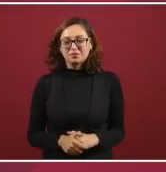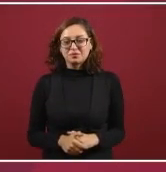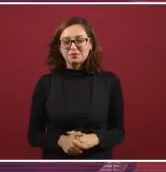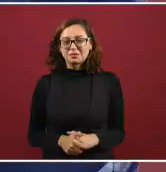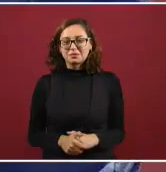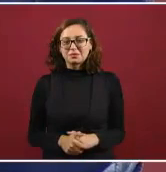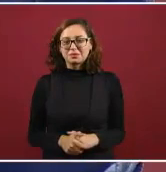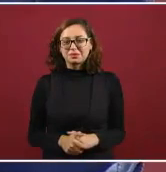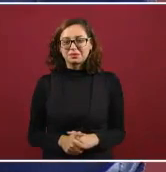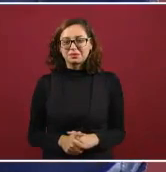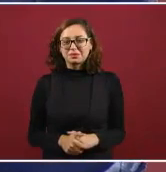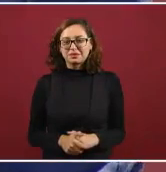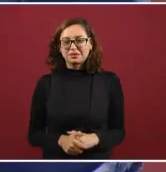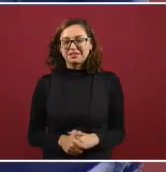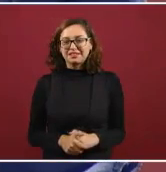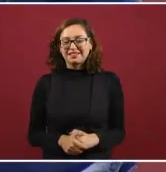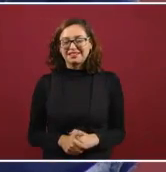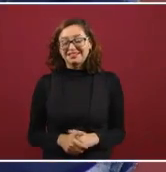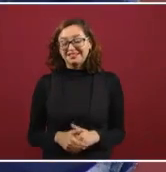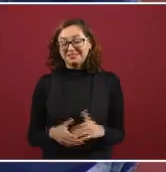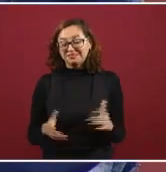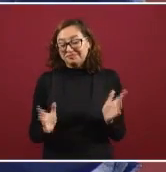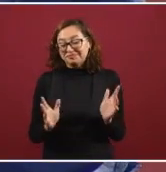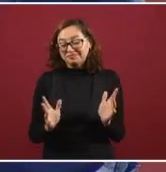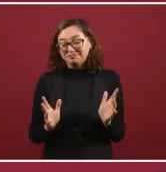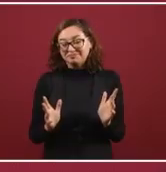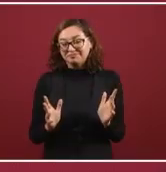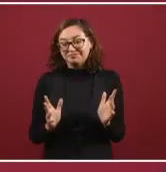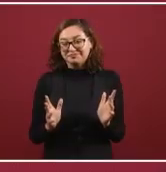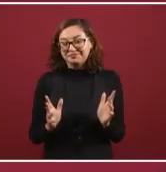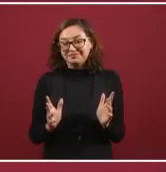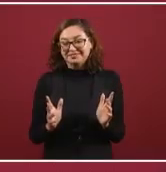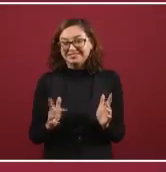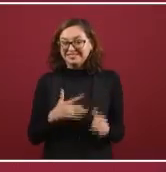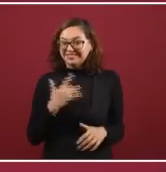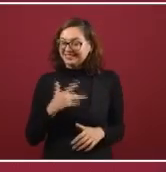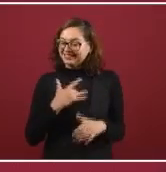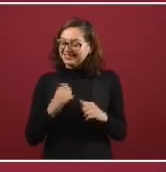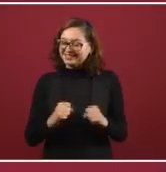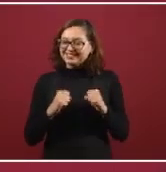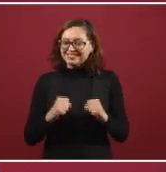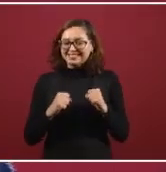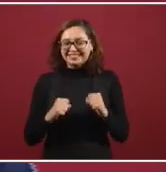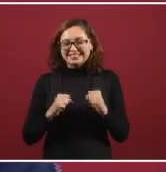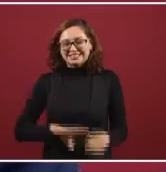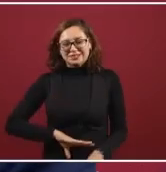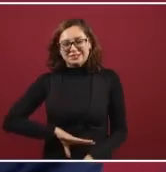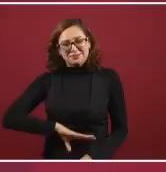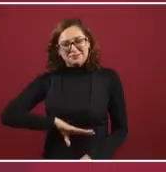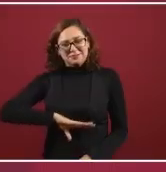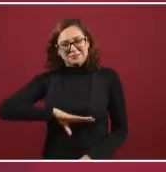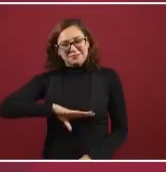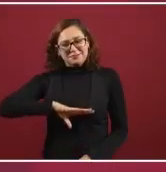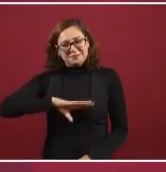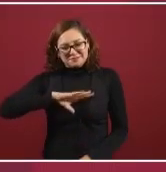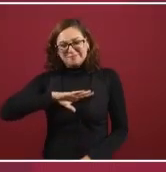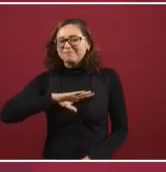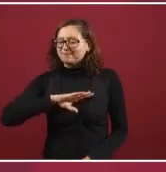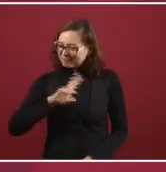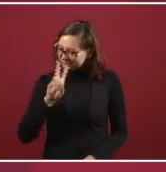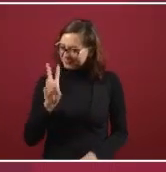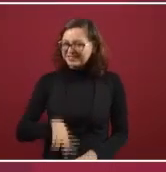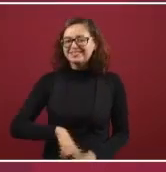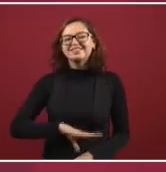como se dice coloquialmente, eso sí calienta, porque